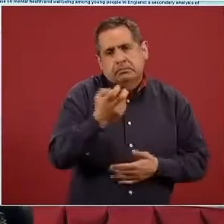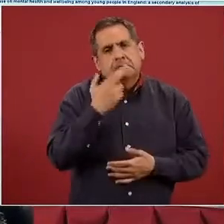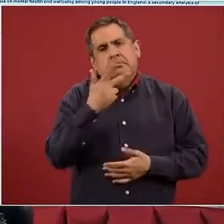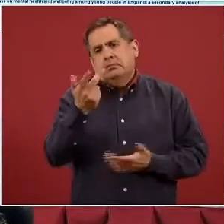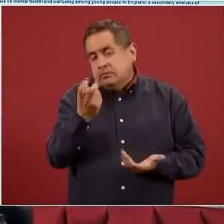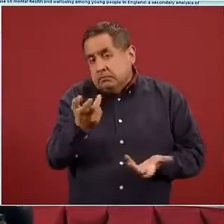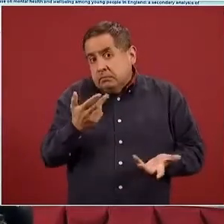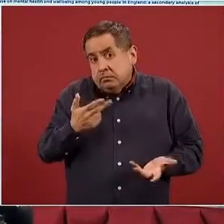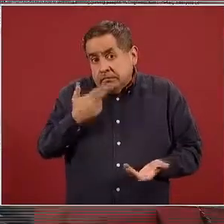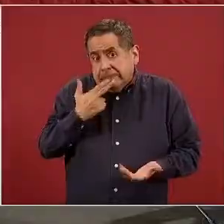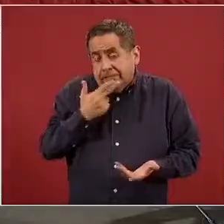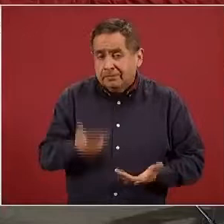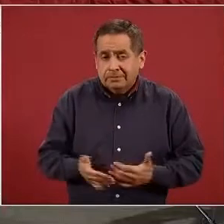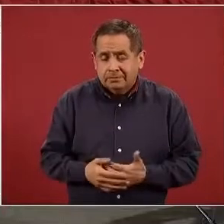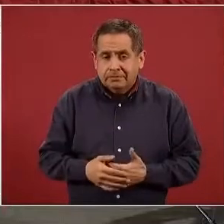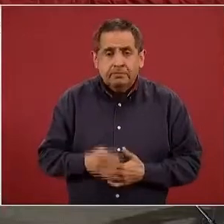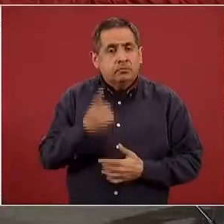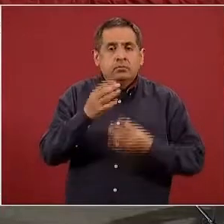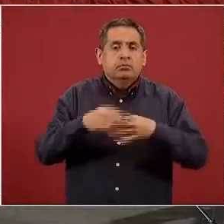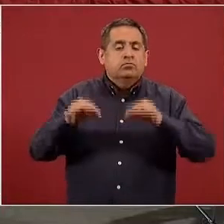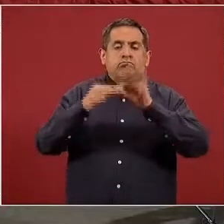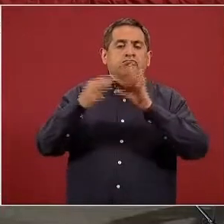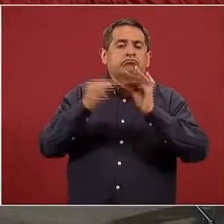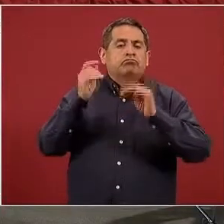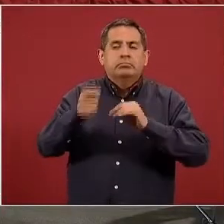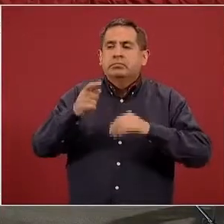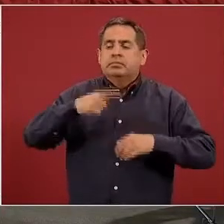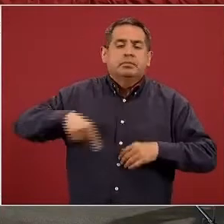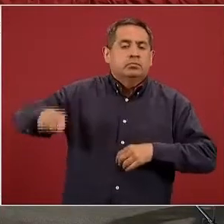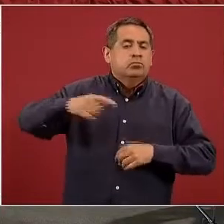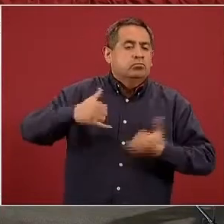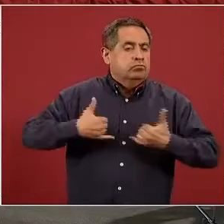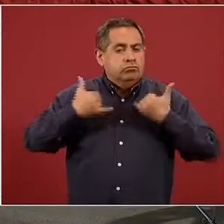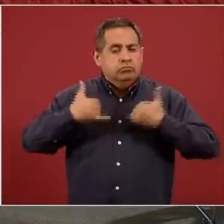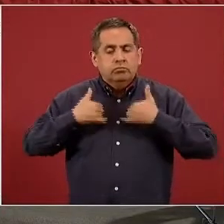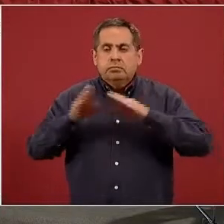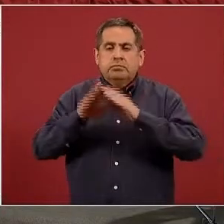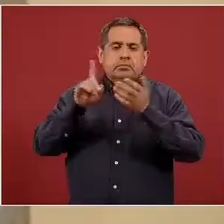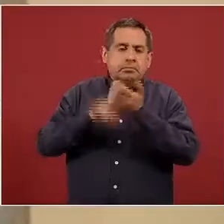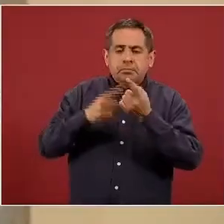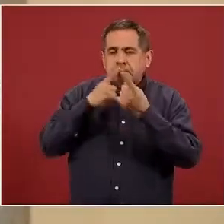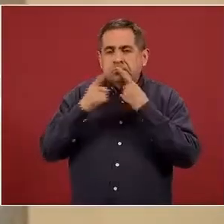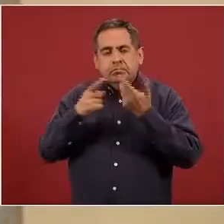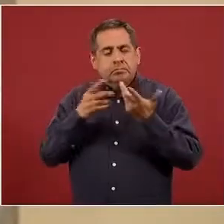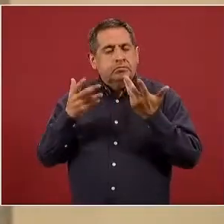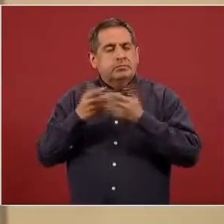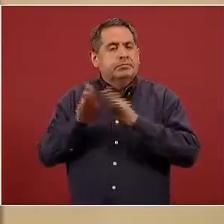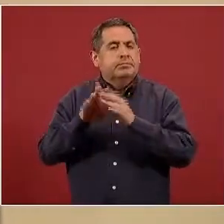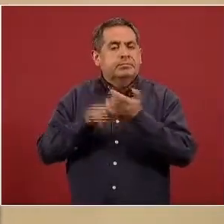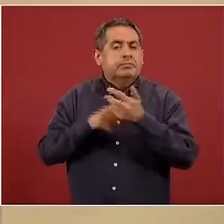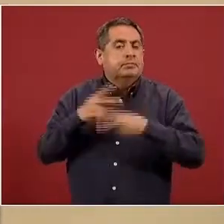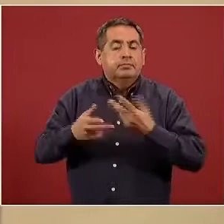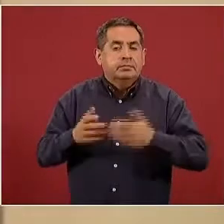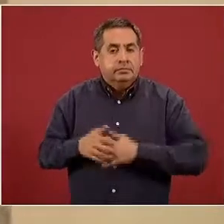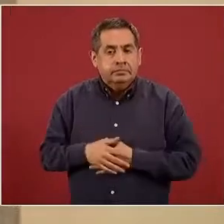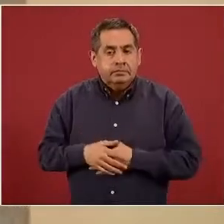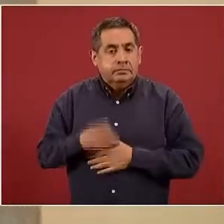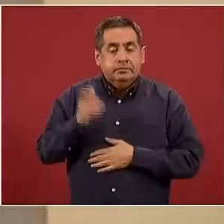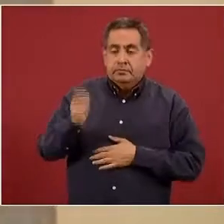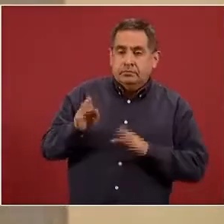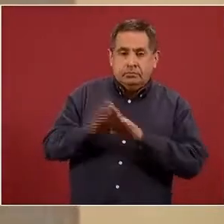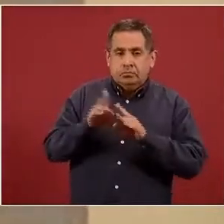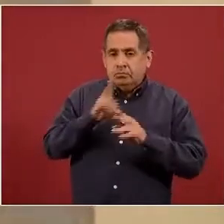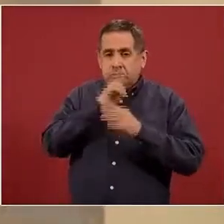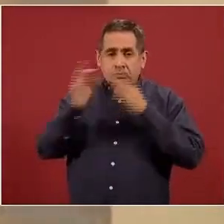supuesto, algo que es bien importante tenerlo en cuenta, pues los jóvenes pueden ser un poco más susceptibles a estas reacciones, en especial pues a través de